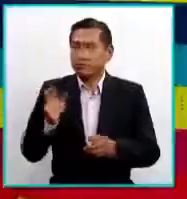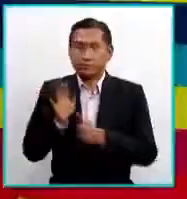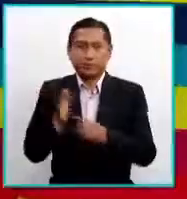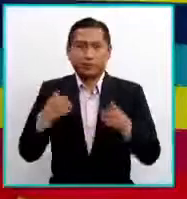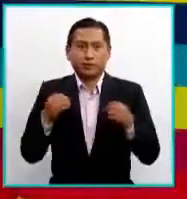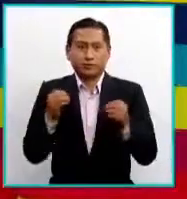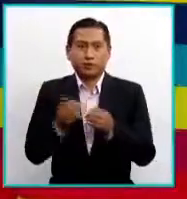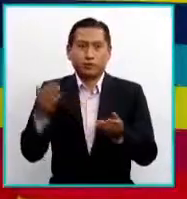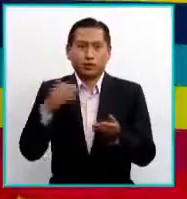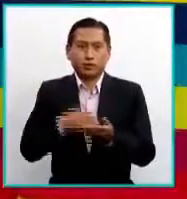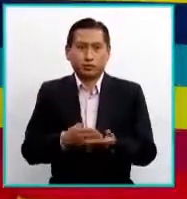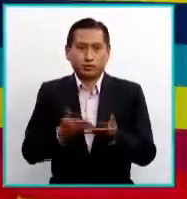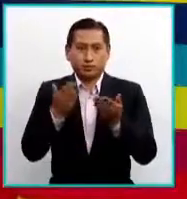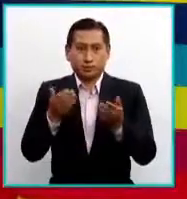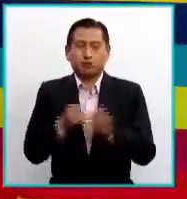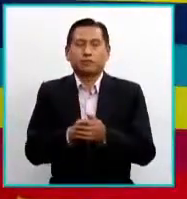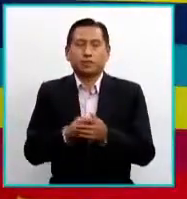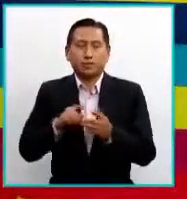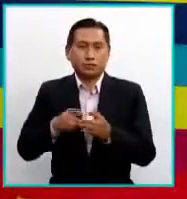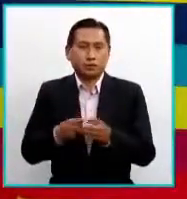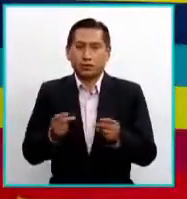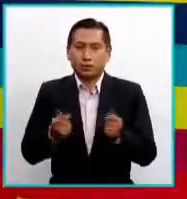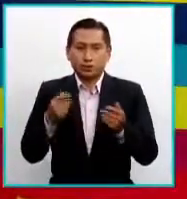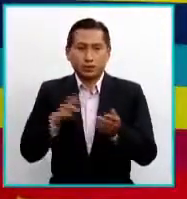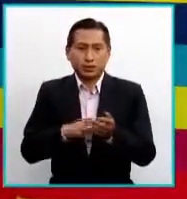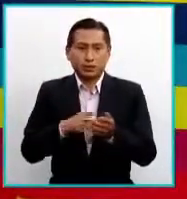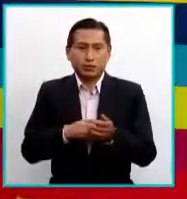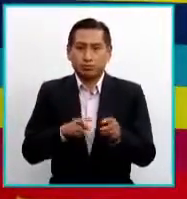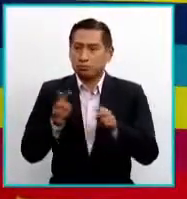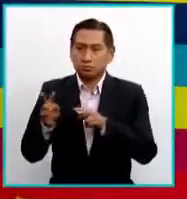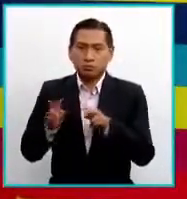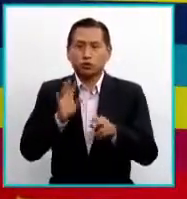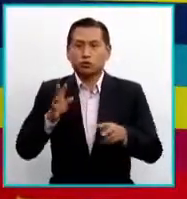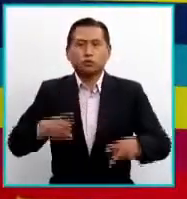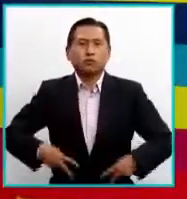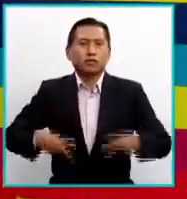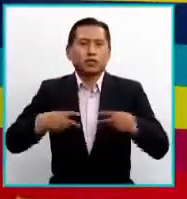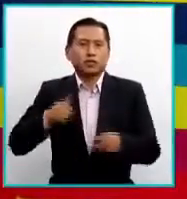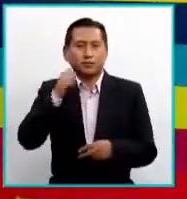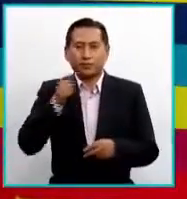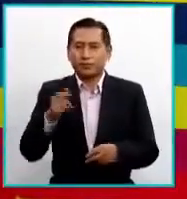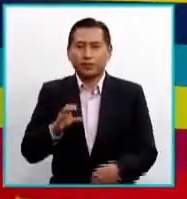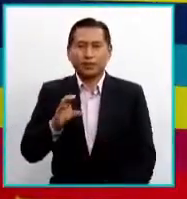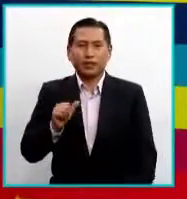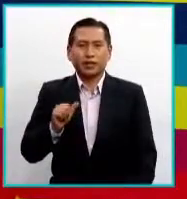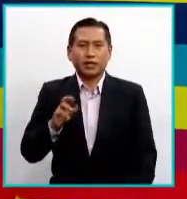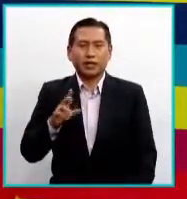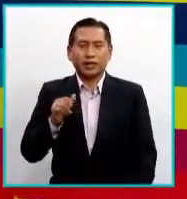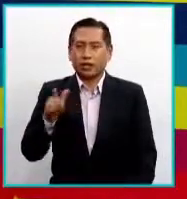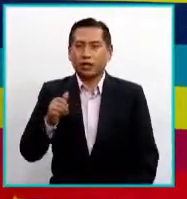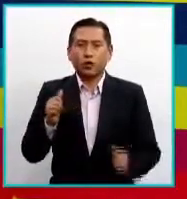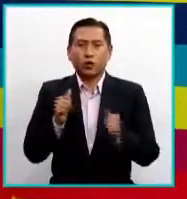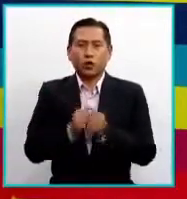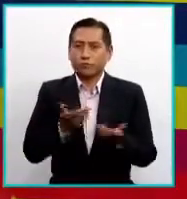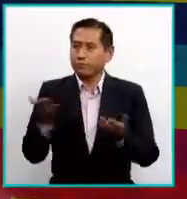pantalla, con el retorno y comenzamos así muy rápidamente a recorrer parte de la vida de Carla Derpik a través